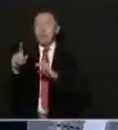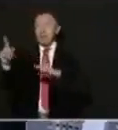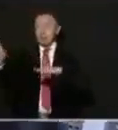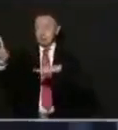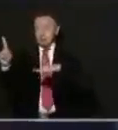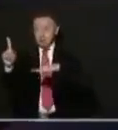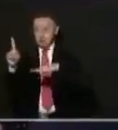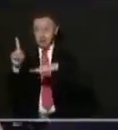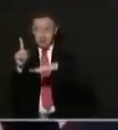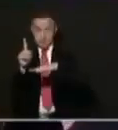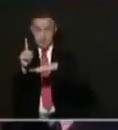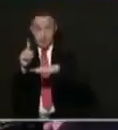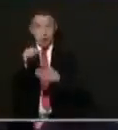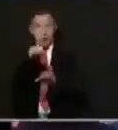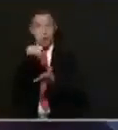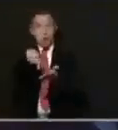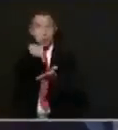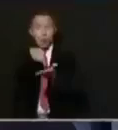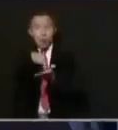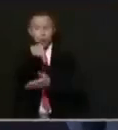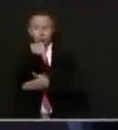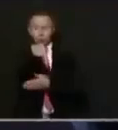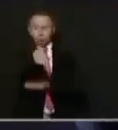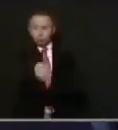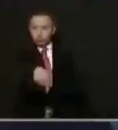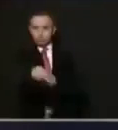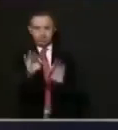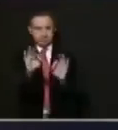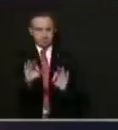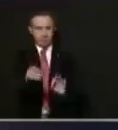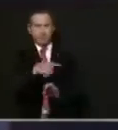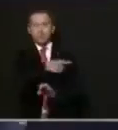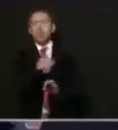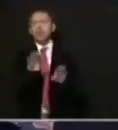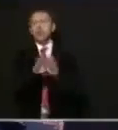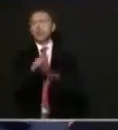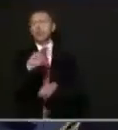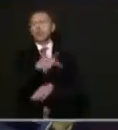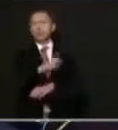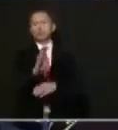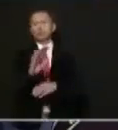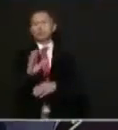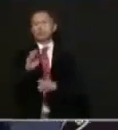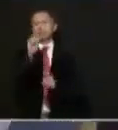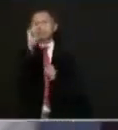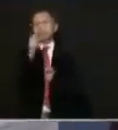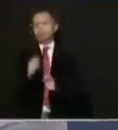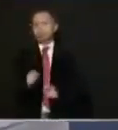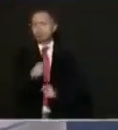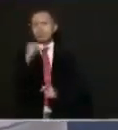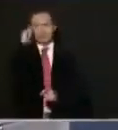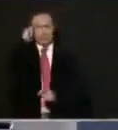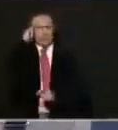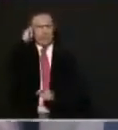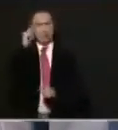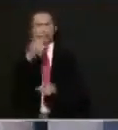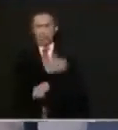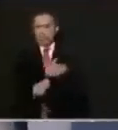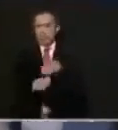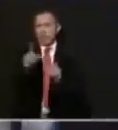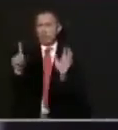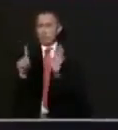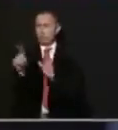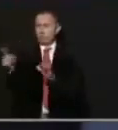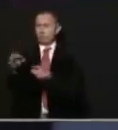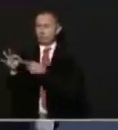indicado, que se lo van a señalar los sacerdotes y sacerdotisas indígenas que lo están acompañando, va a venir un